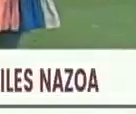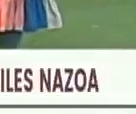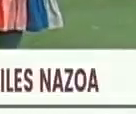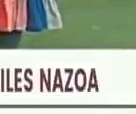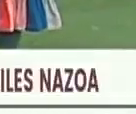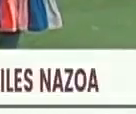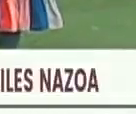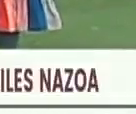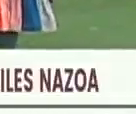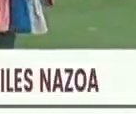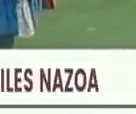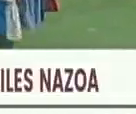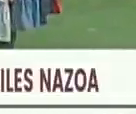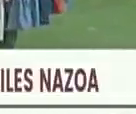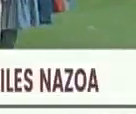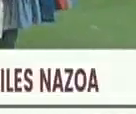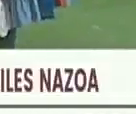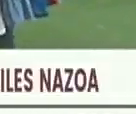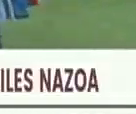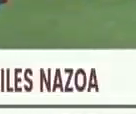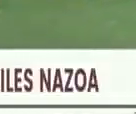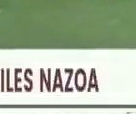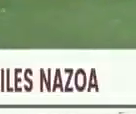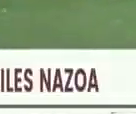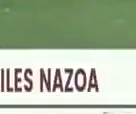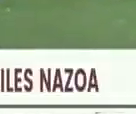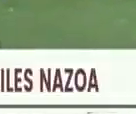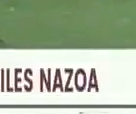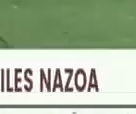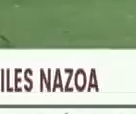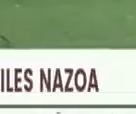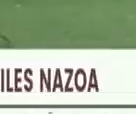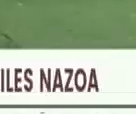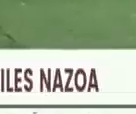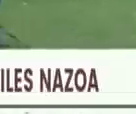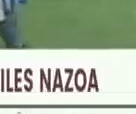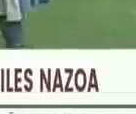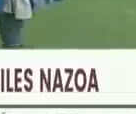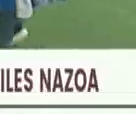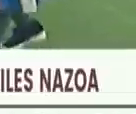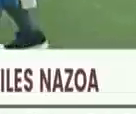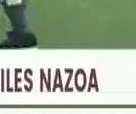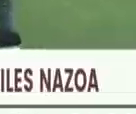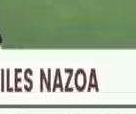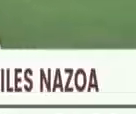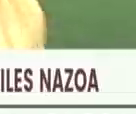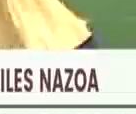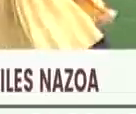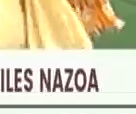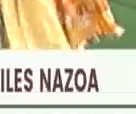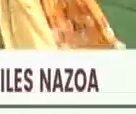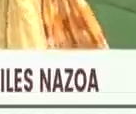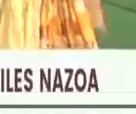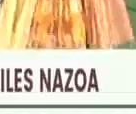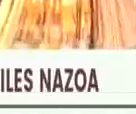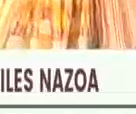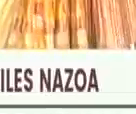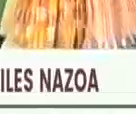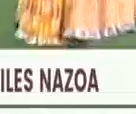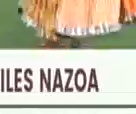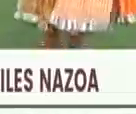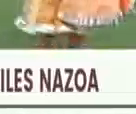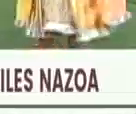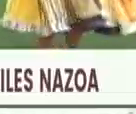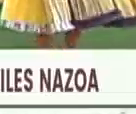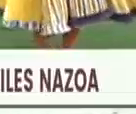le regaló a una muchacha aquella flor que le gustaba escuchar cosas. ¡Ay! ¿Quién con un regalo tan bueno